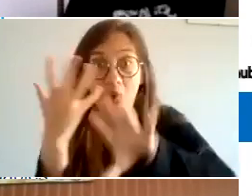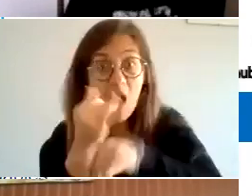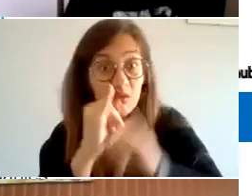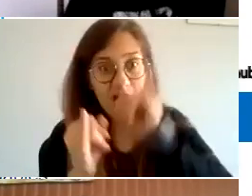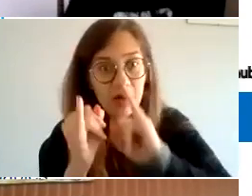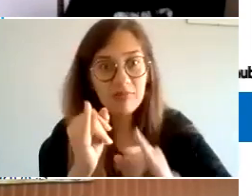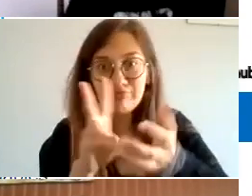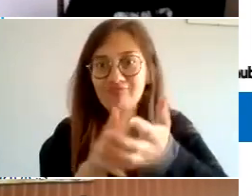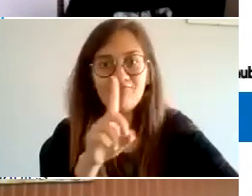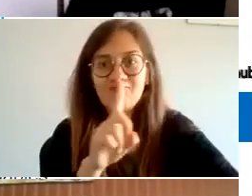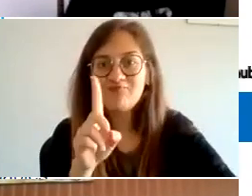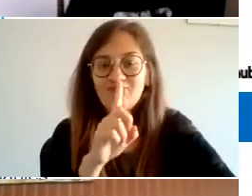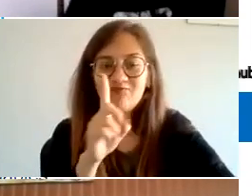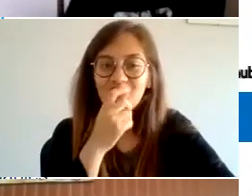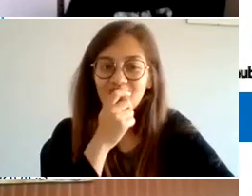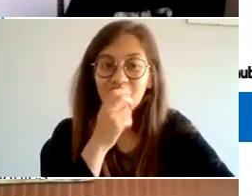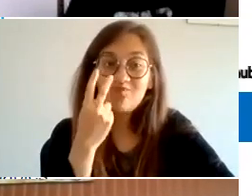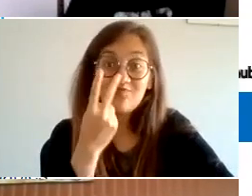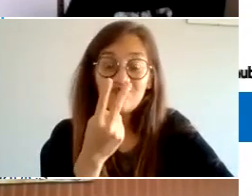así. Físicamente, para que